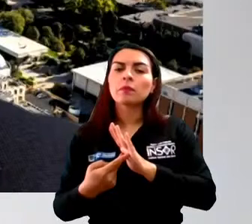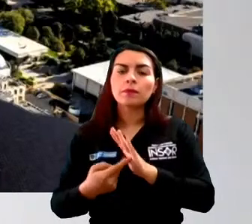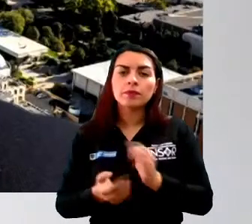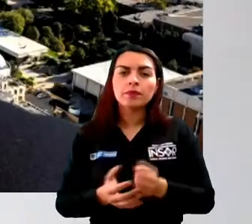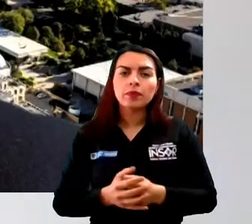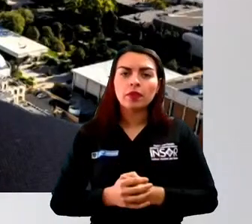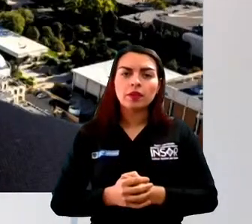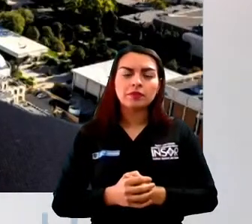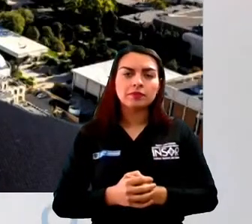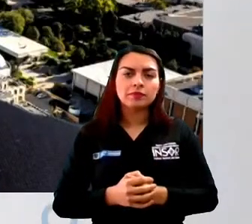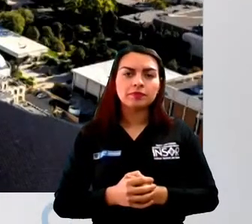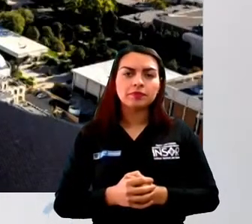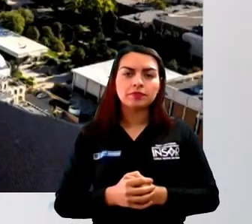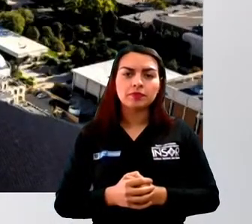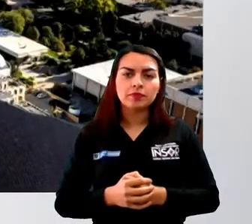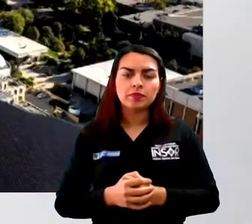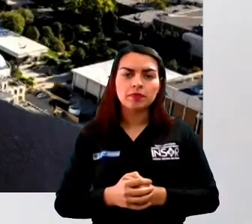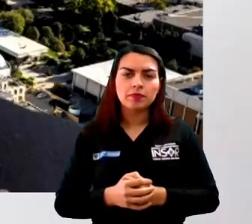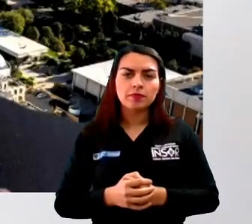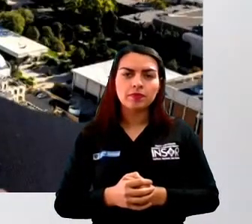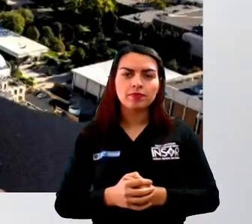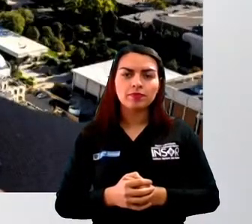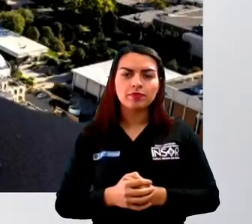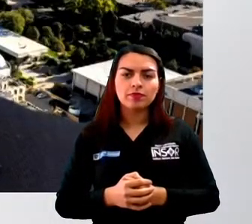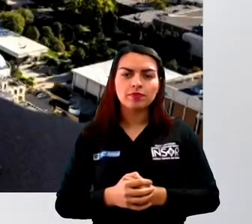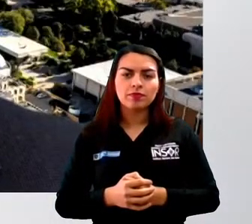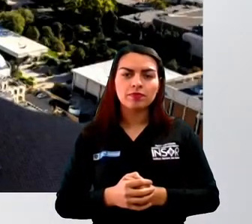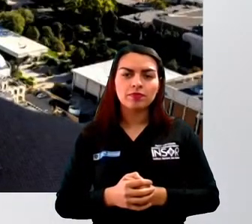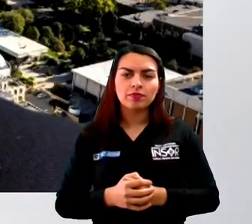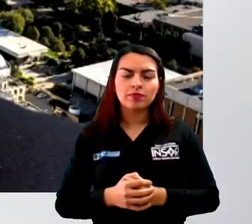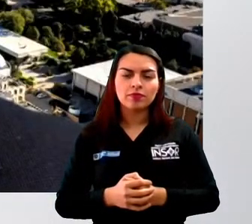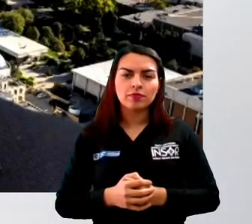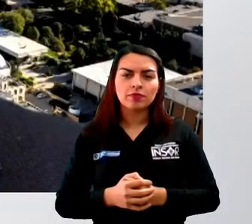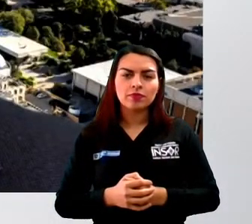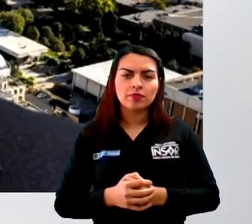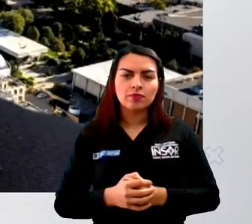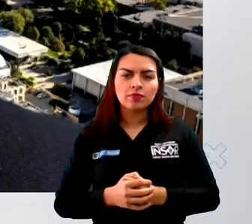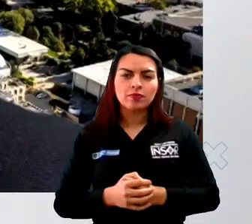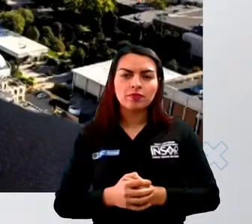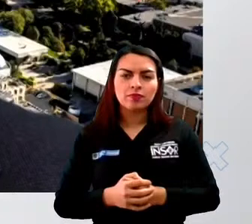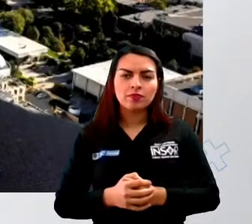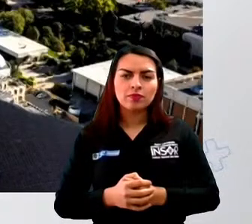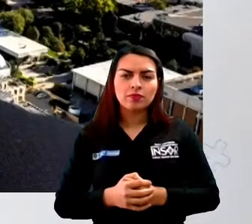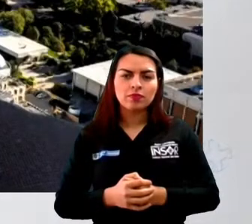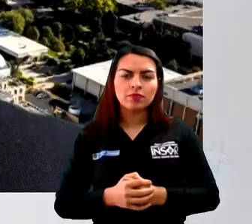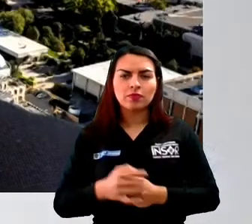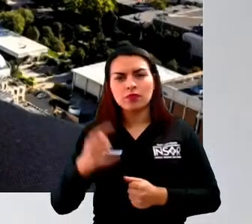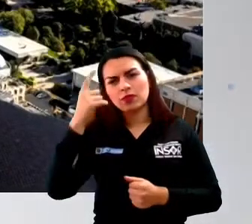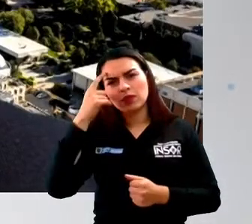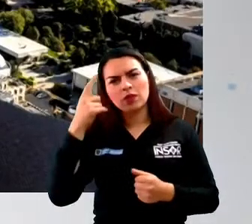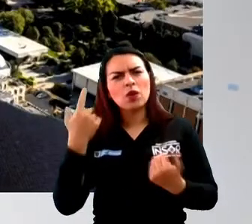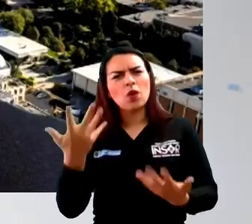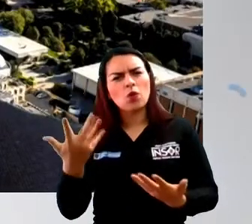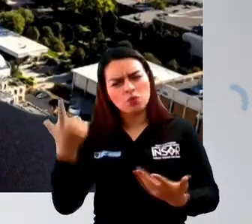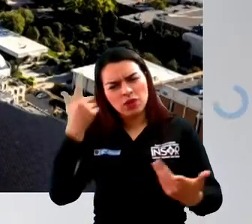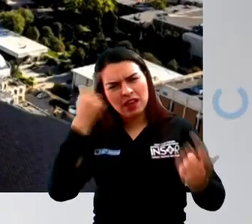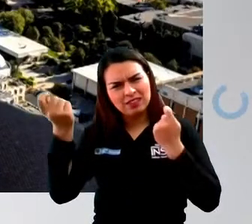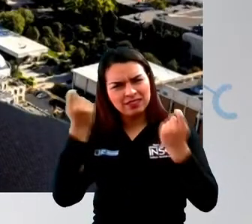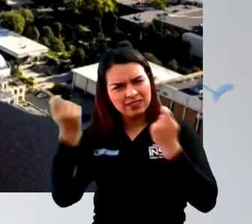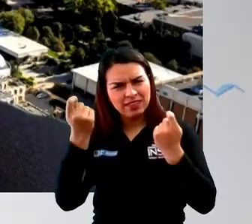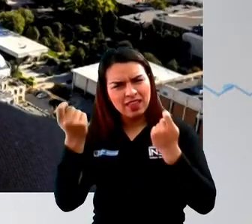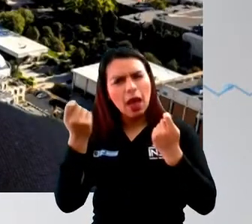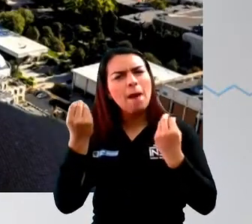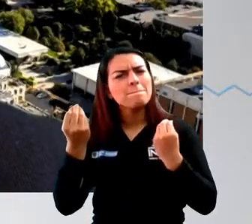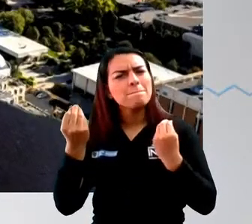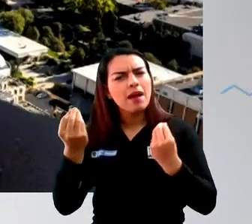las estrategias para crear un ambiente equitativo para nuestros estudiantes